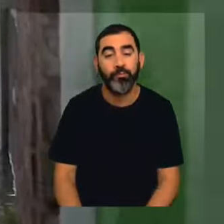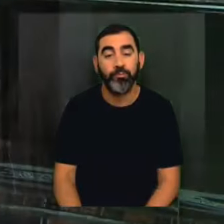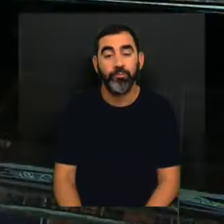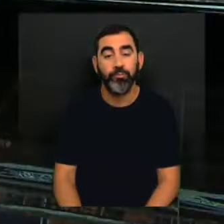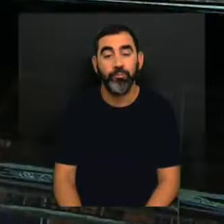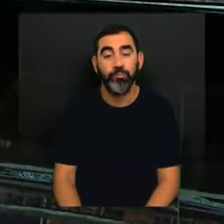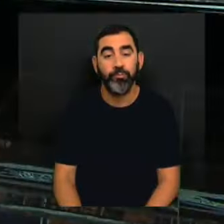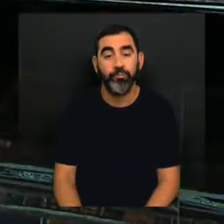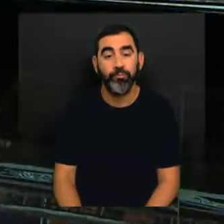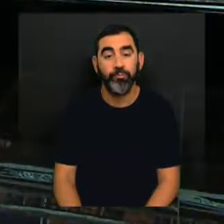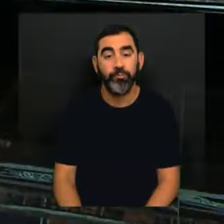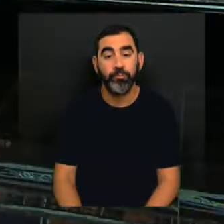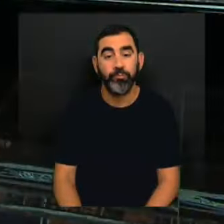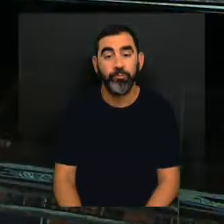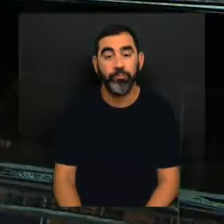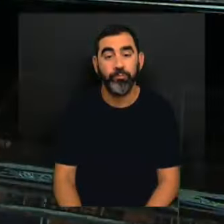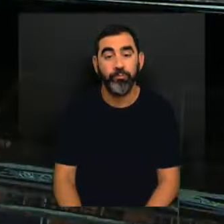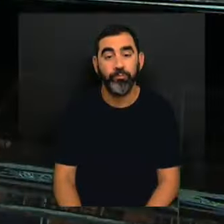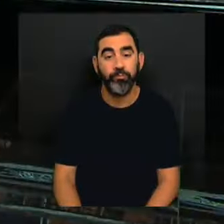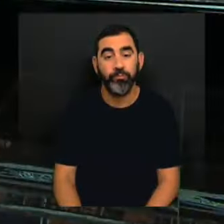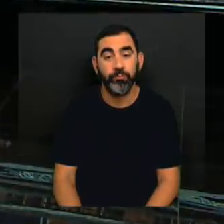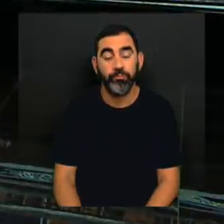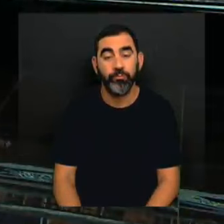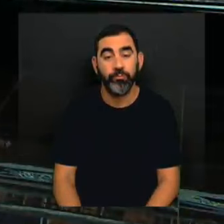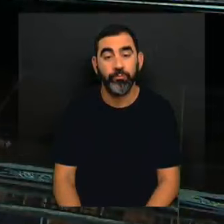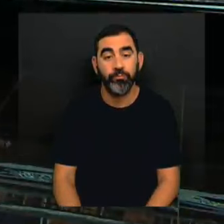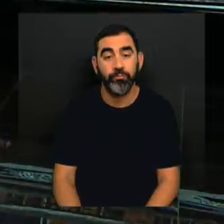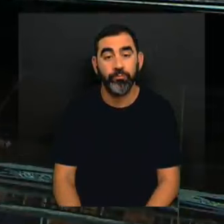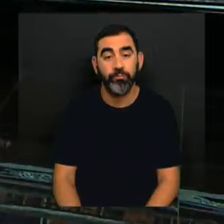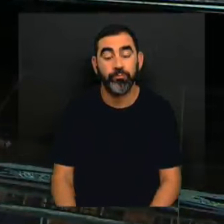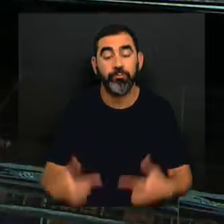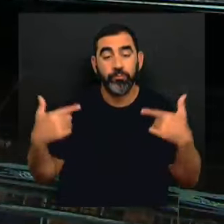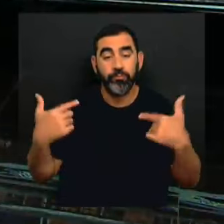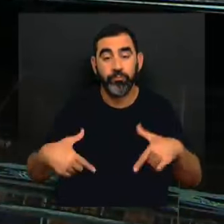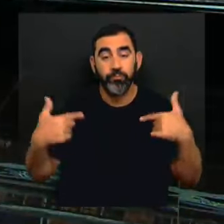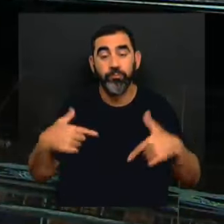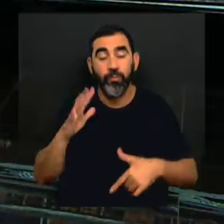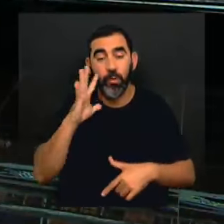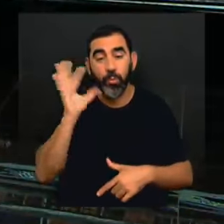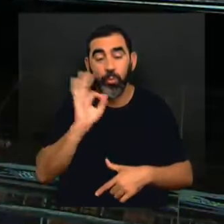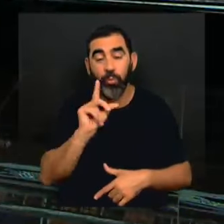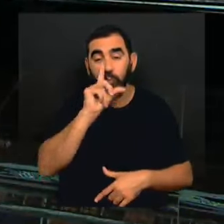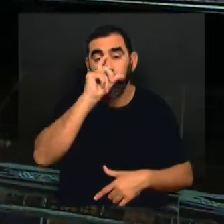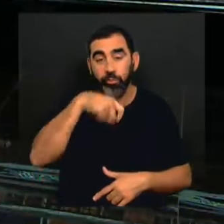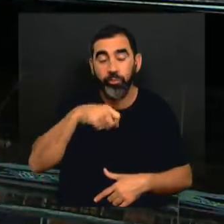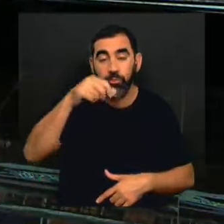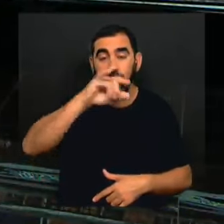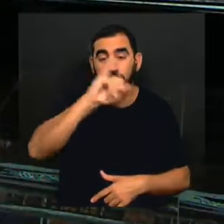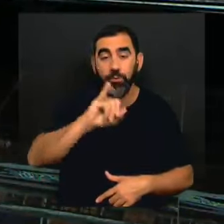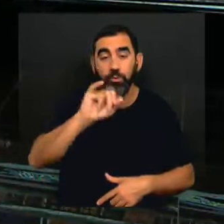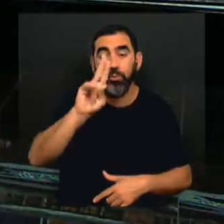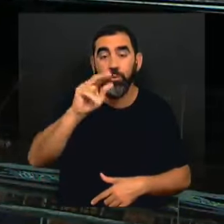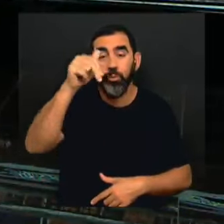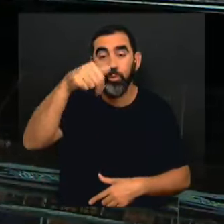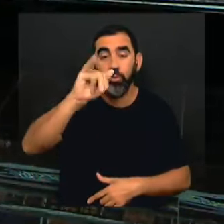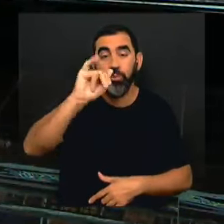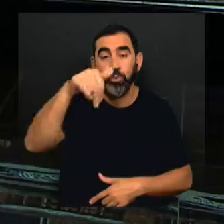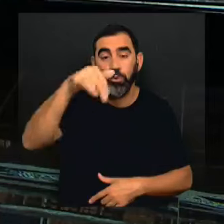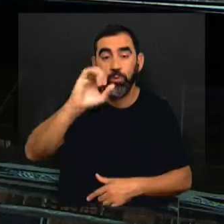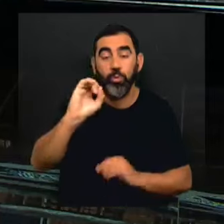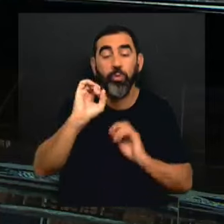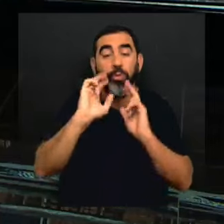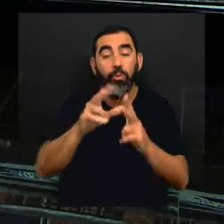nacionales y seguimos con miradas departamentales porque el intendente interino de Montevideo Mauricio zino dijo que